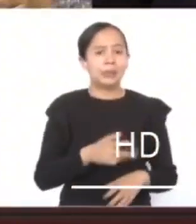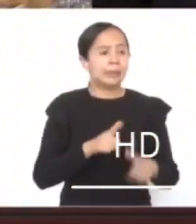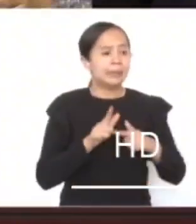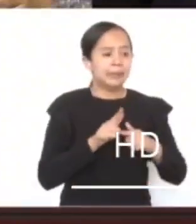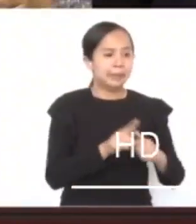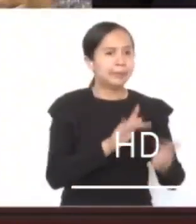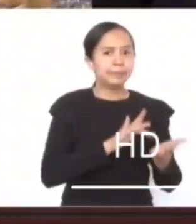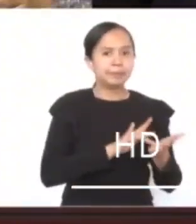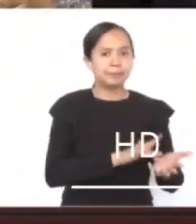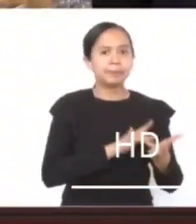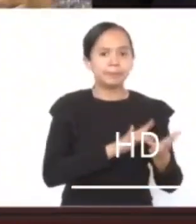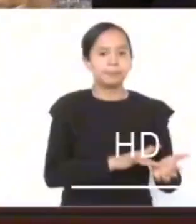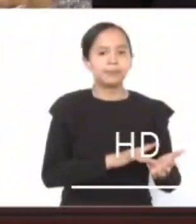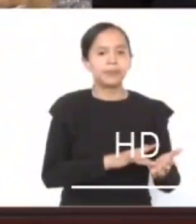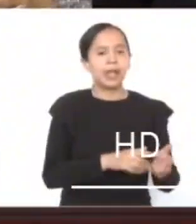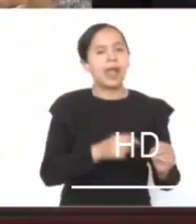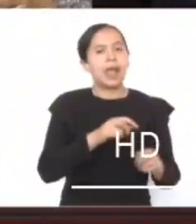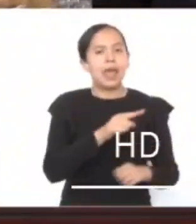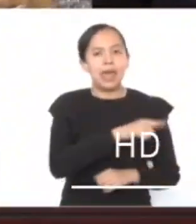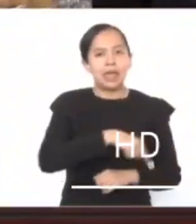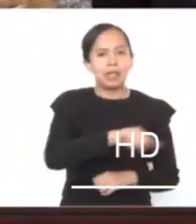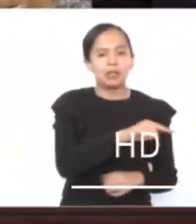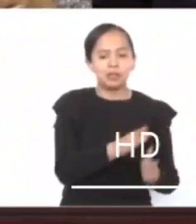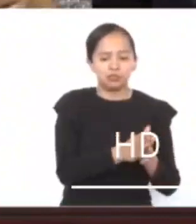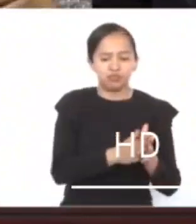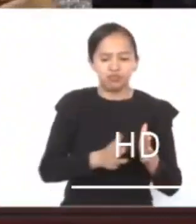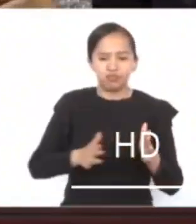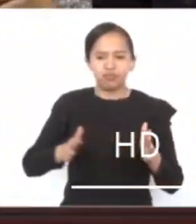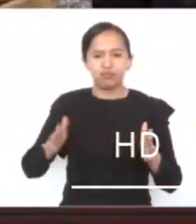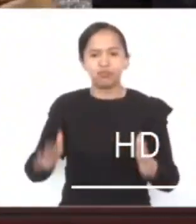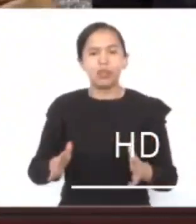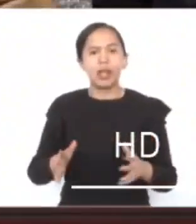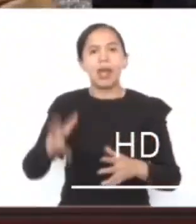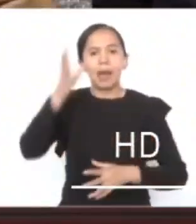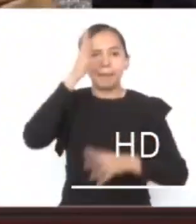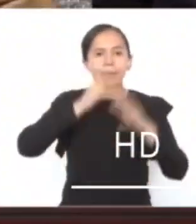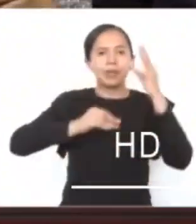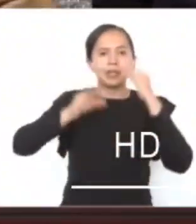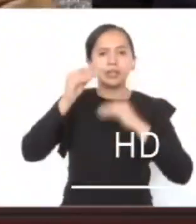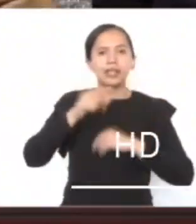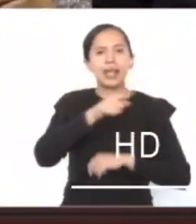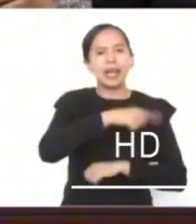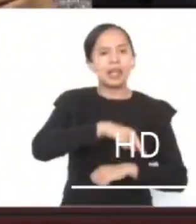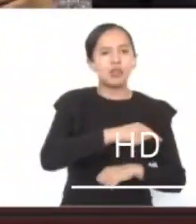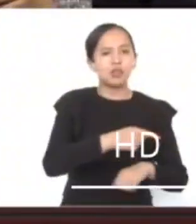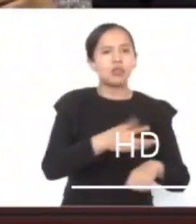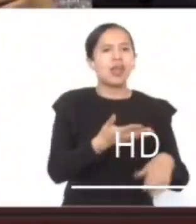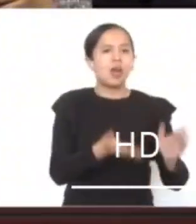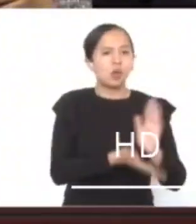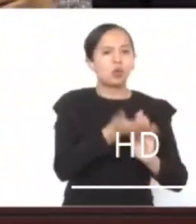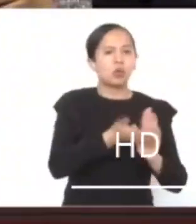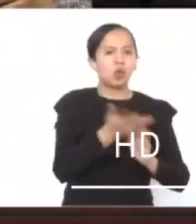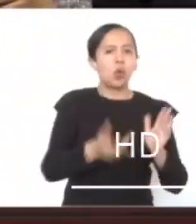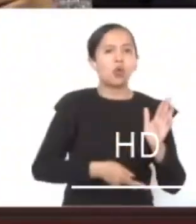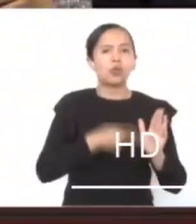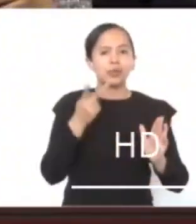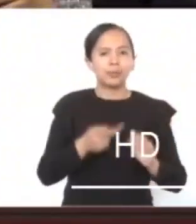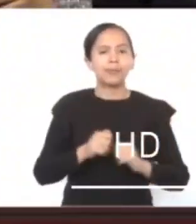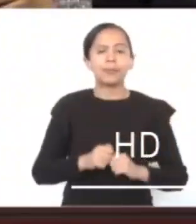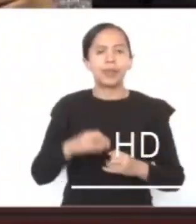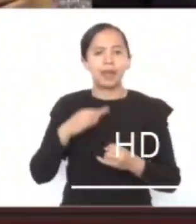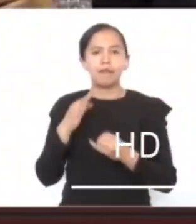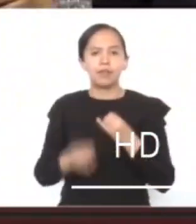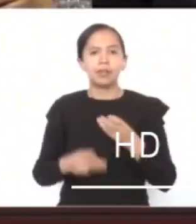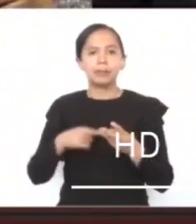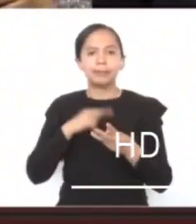cuanto a los procesos al aprendizaje en los procesos de reconstrucción. Y